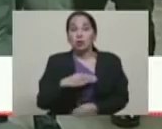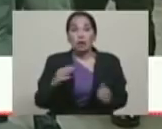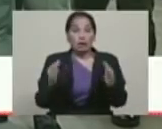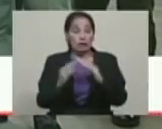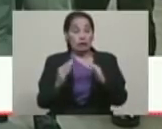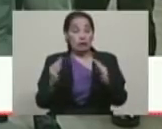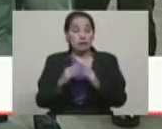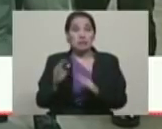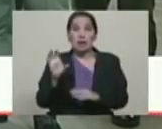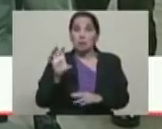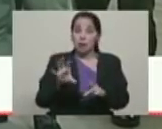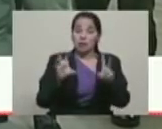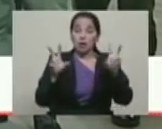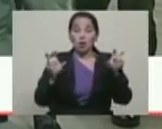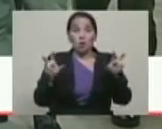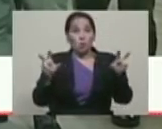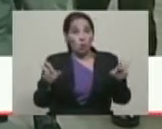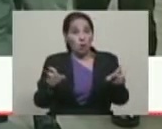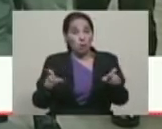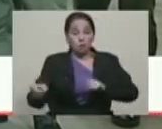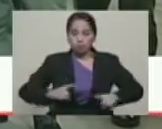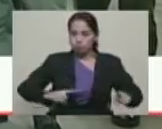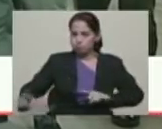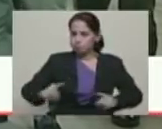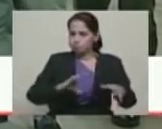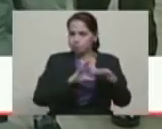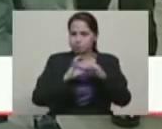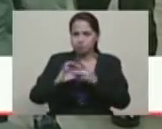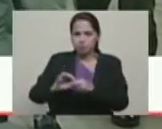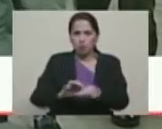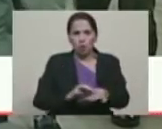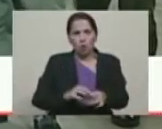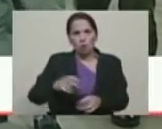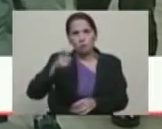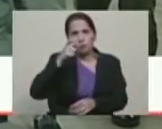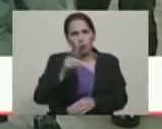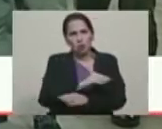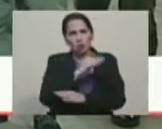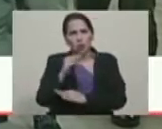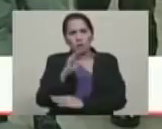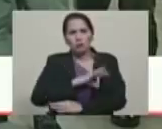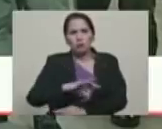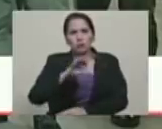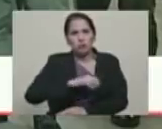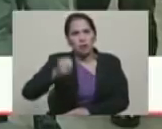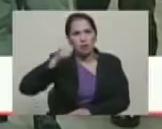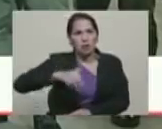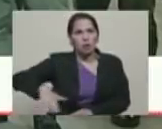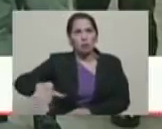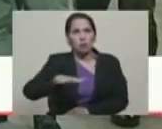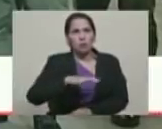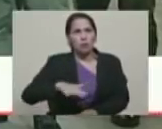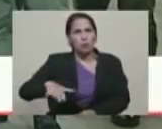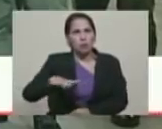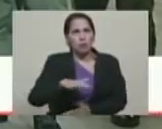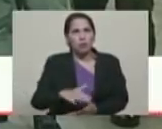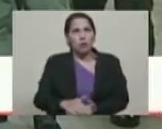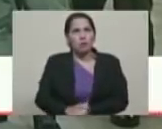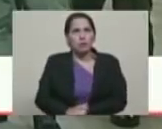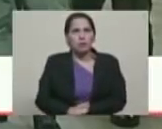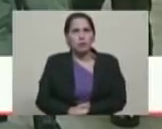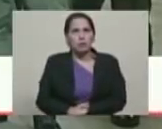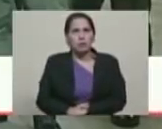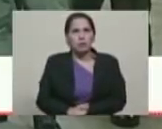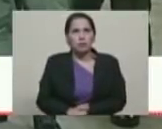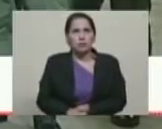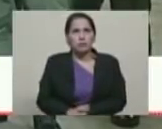de la revolución que va articulándose en la protección social de nuestro pueblo. La milicia nacional bolivariana en